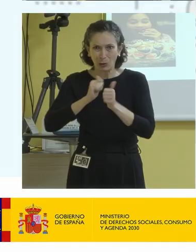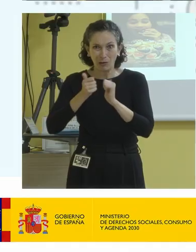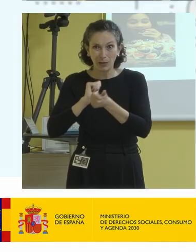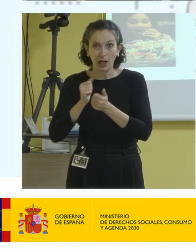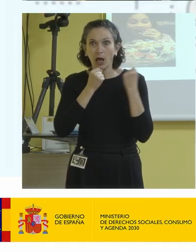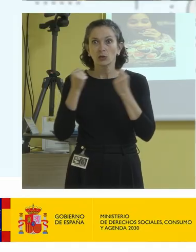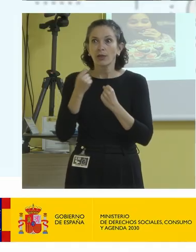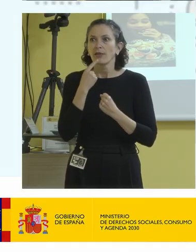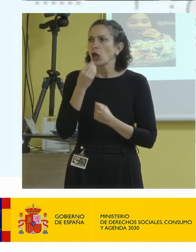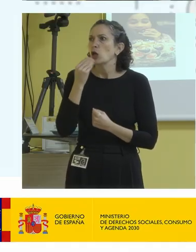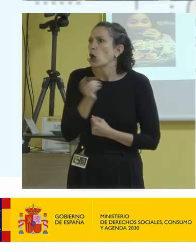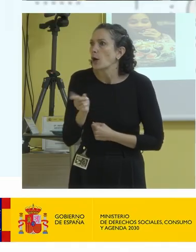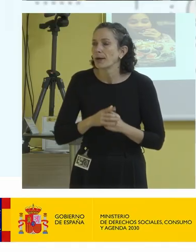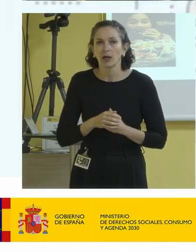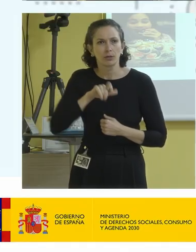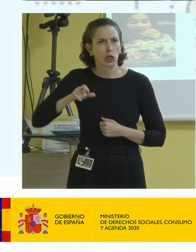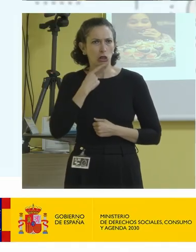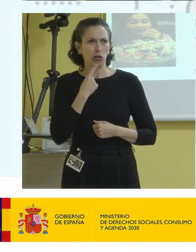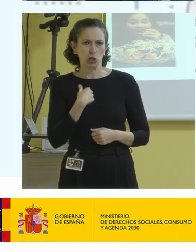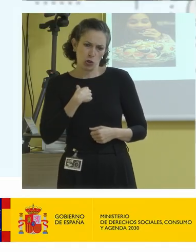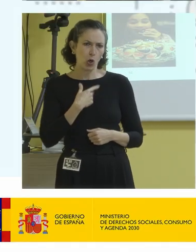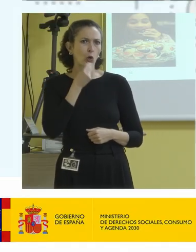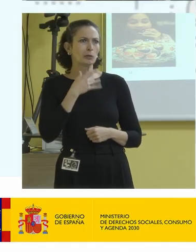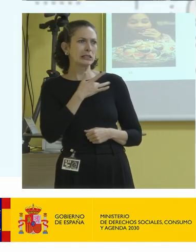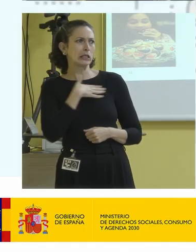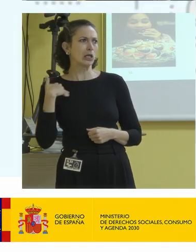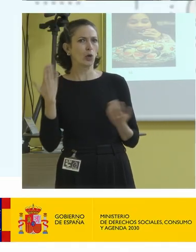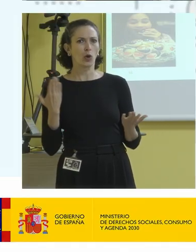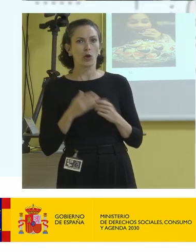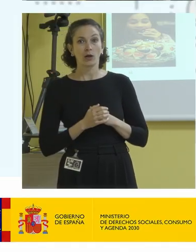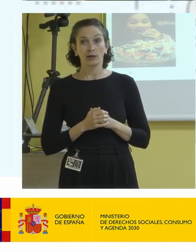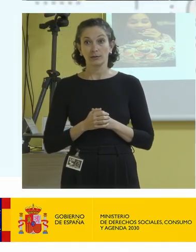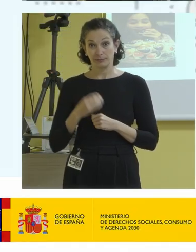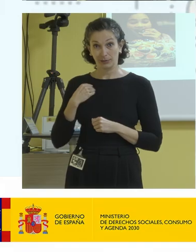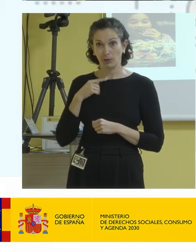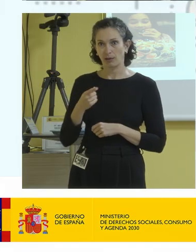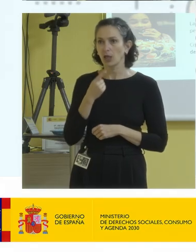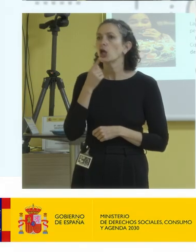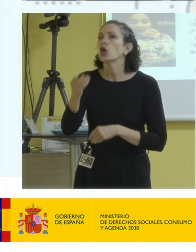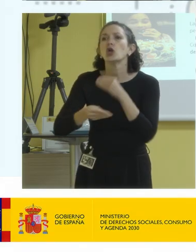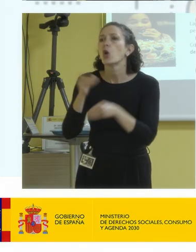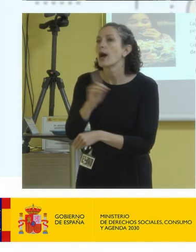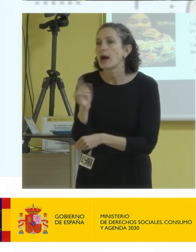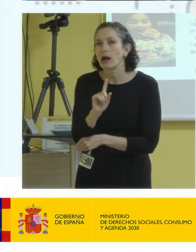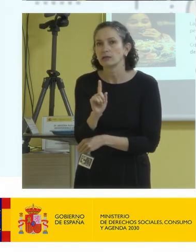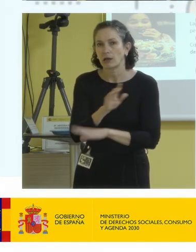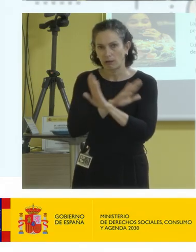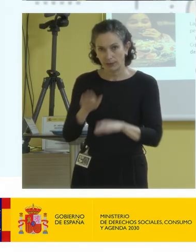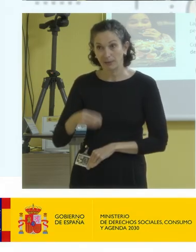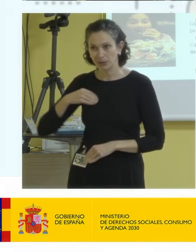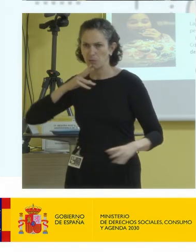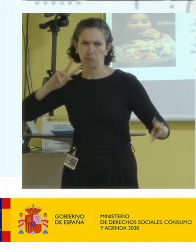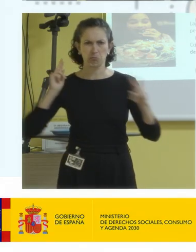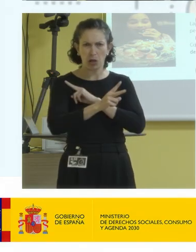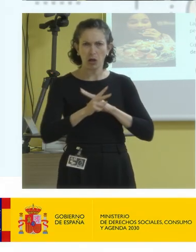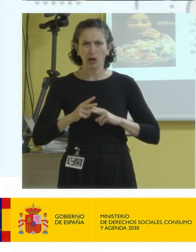No comáis detergente. ¿Qué dice la gente? Yo comeré detergente. Claro, aquí la clave de decir no hagas esto invita a esa reactancia